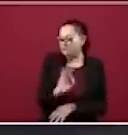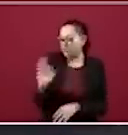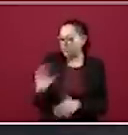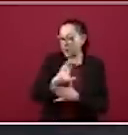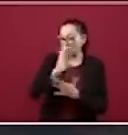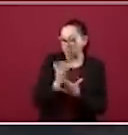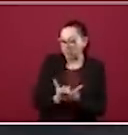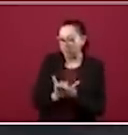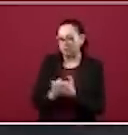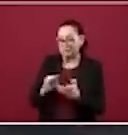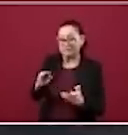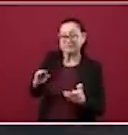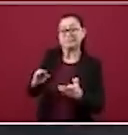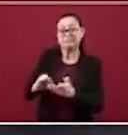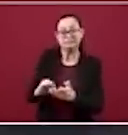contratos,